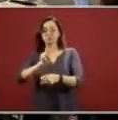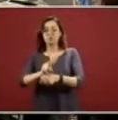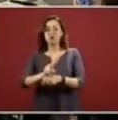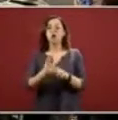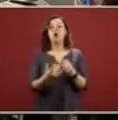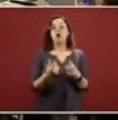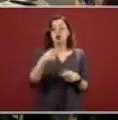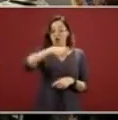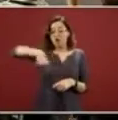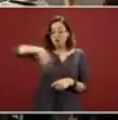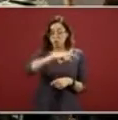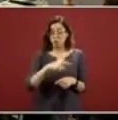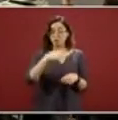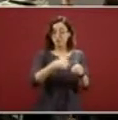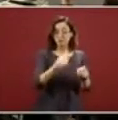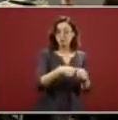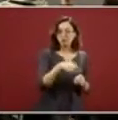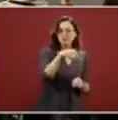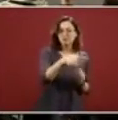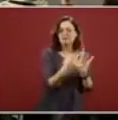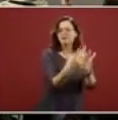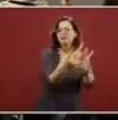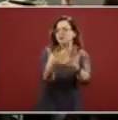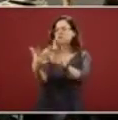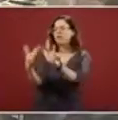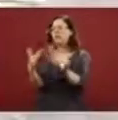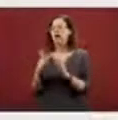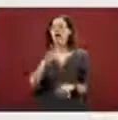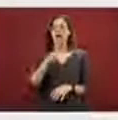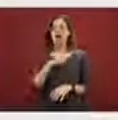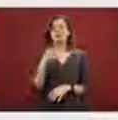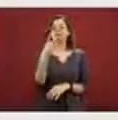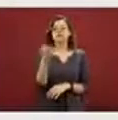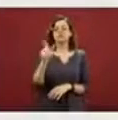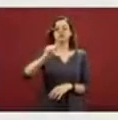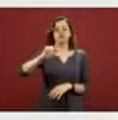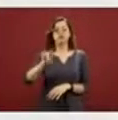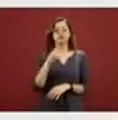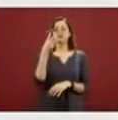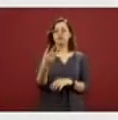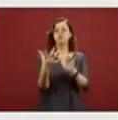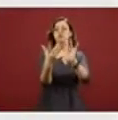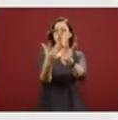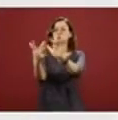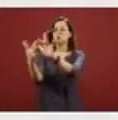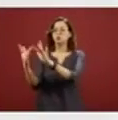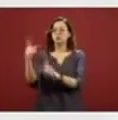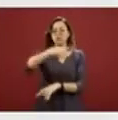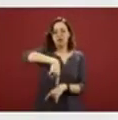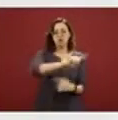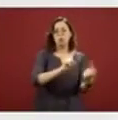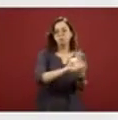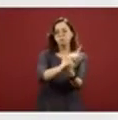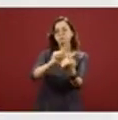contactos. Este gráfico representa a 373 contactos de los casos